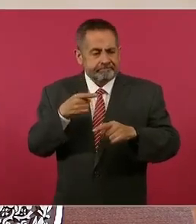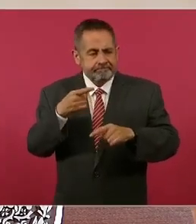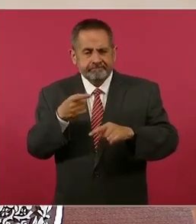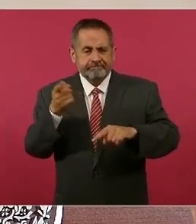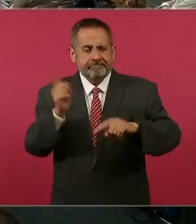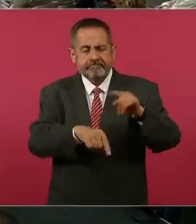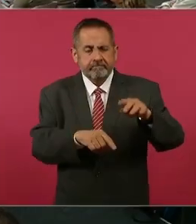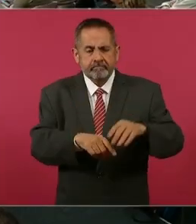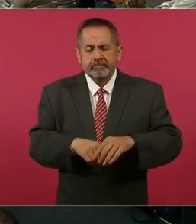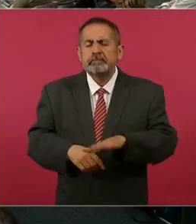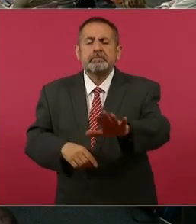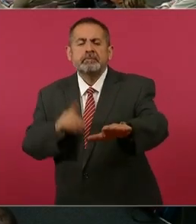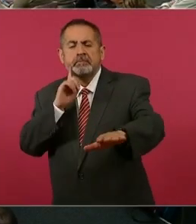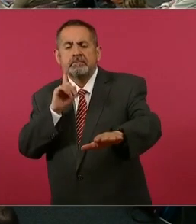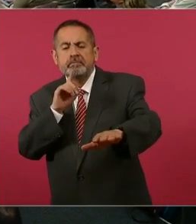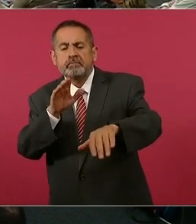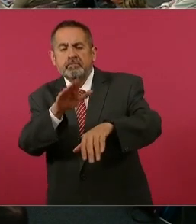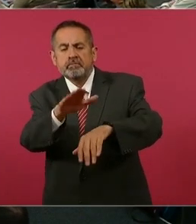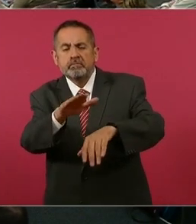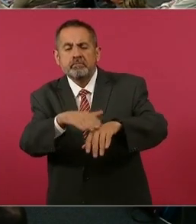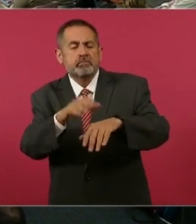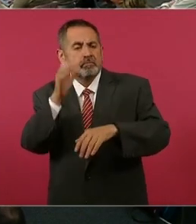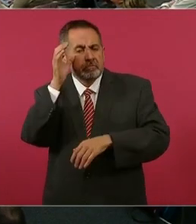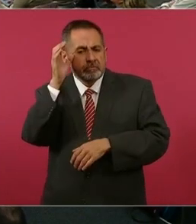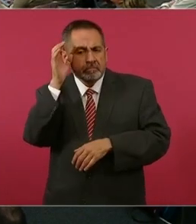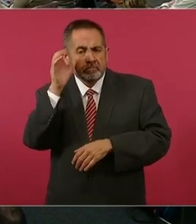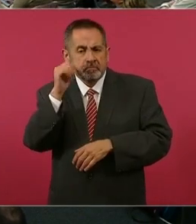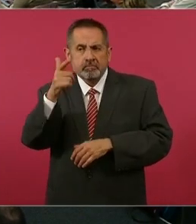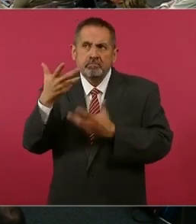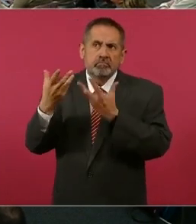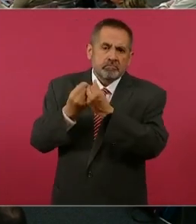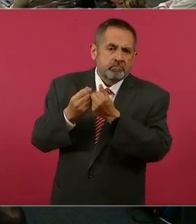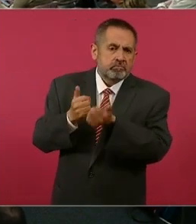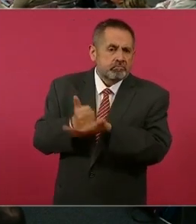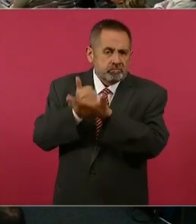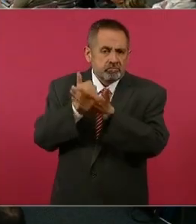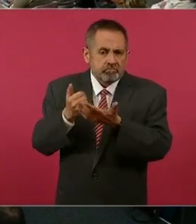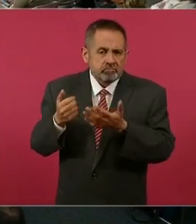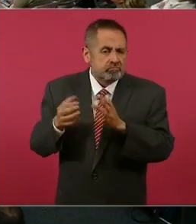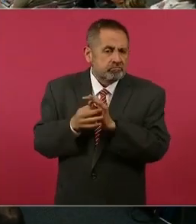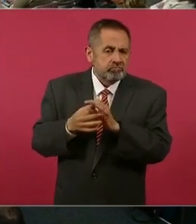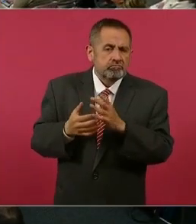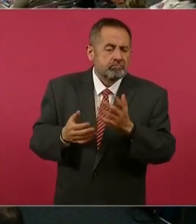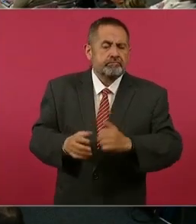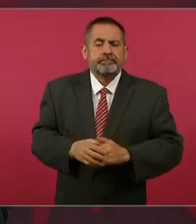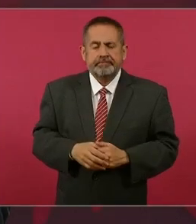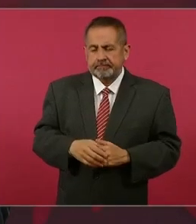Sobre China, ¿alguna noticia sobre si van a cooperar? Hay